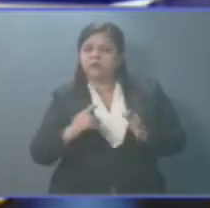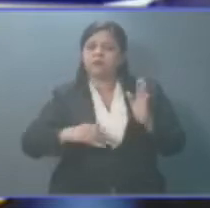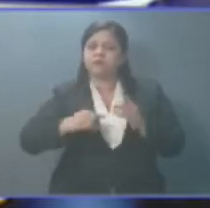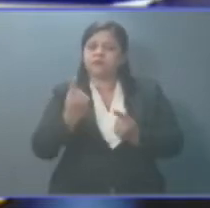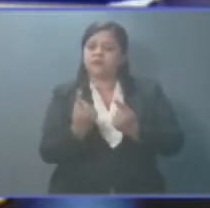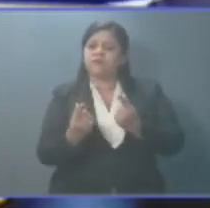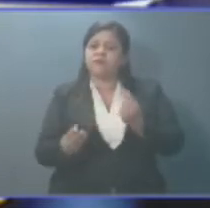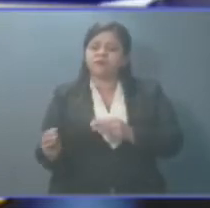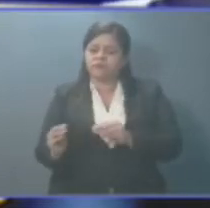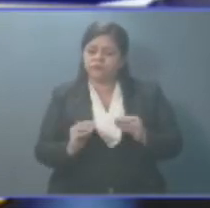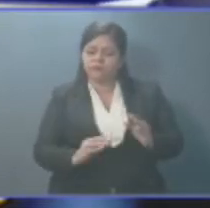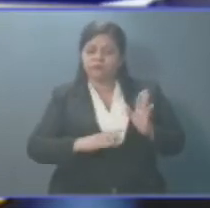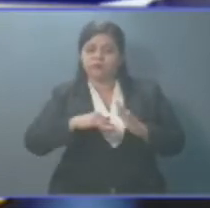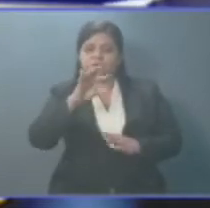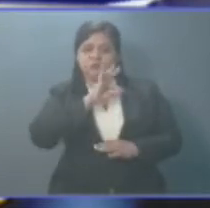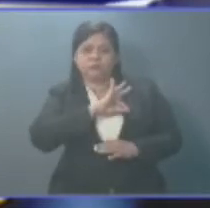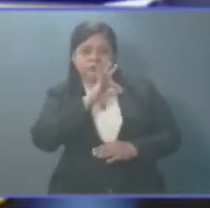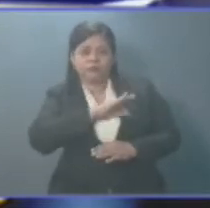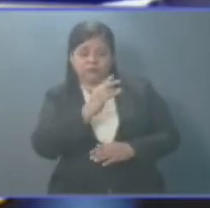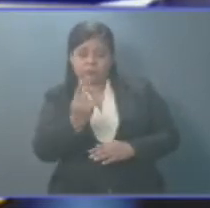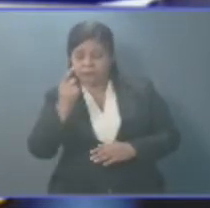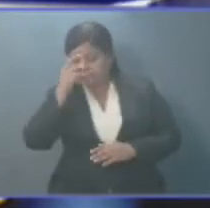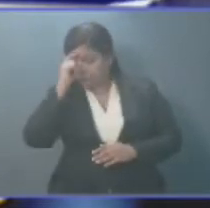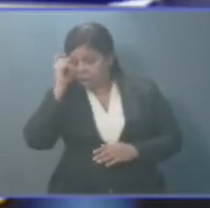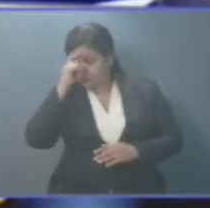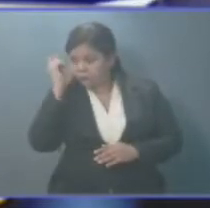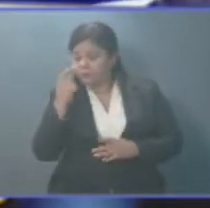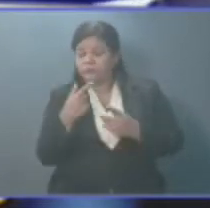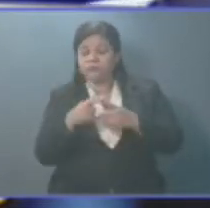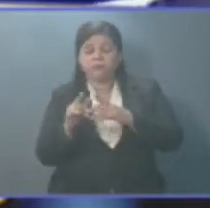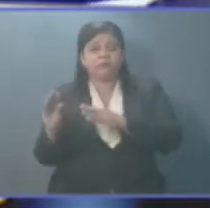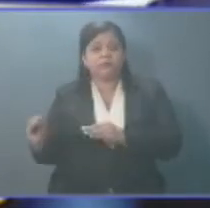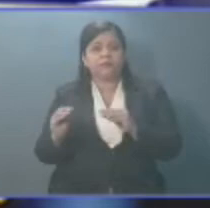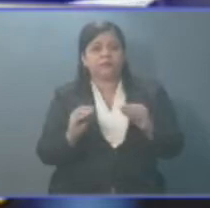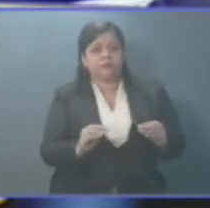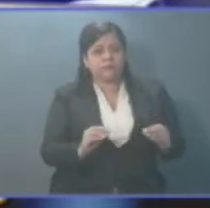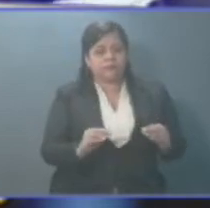trabajador y que la norma que se adopte debe aplicarse en su